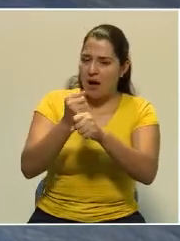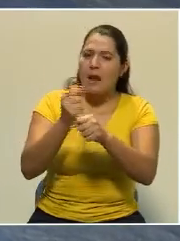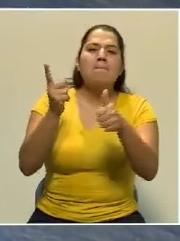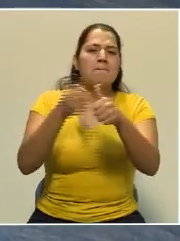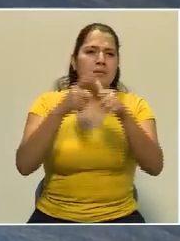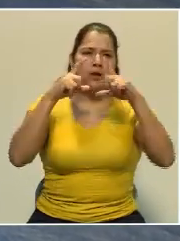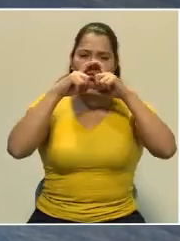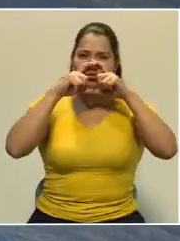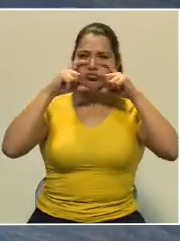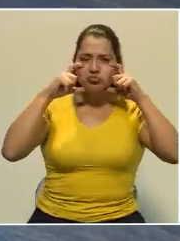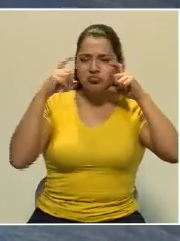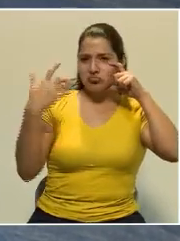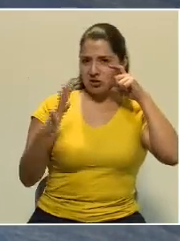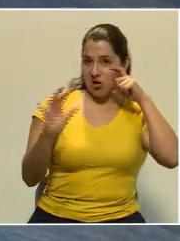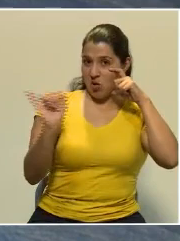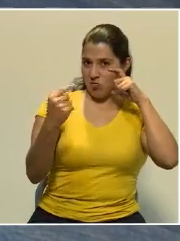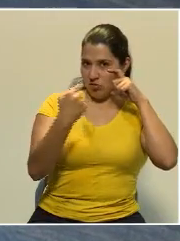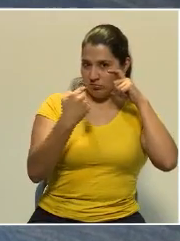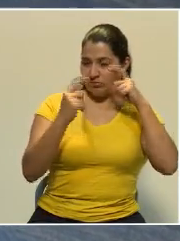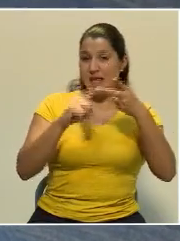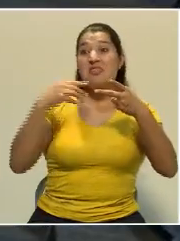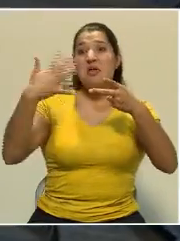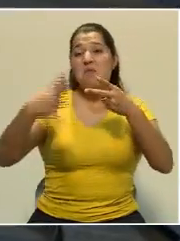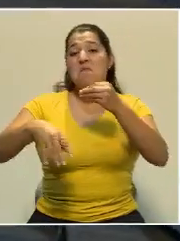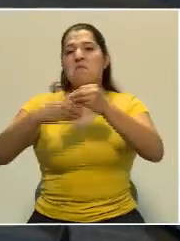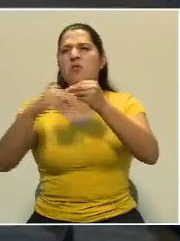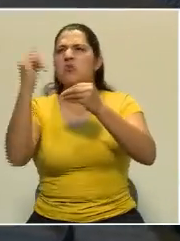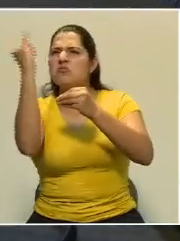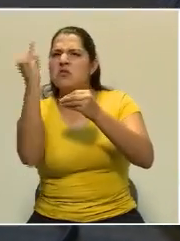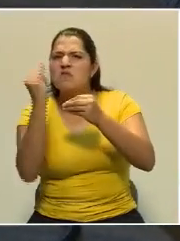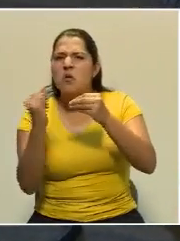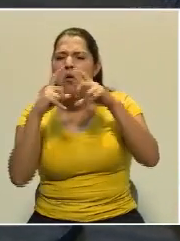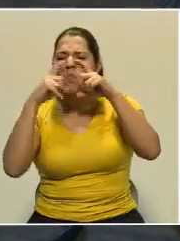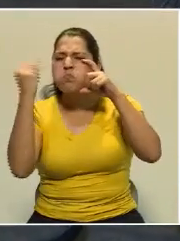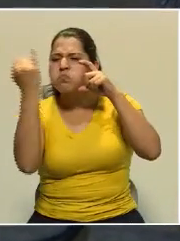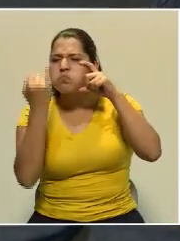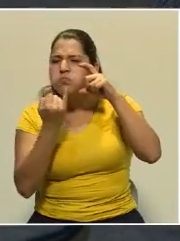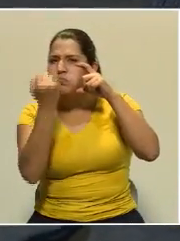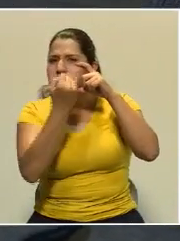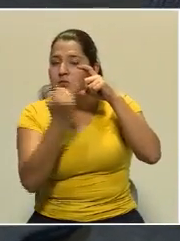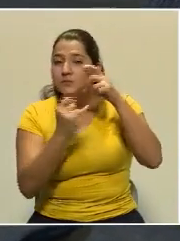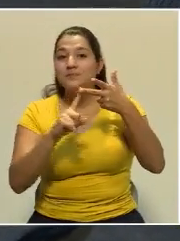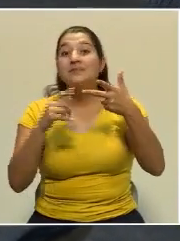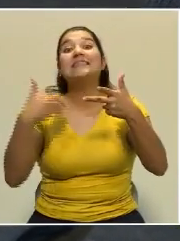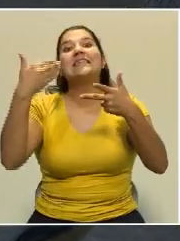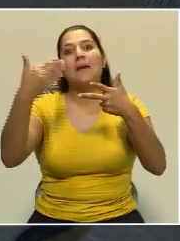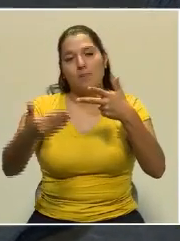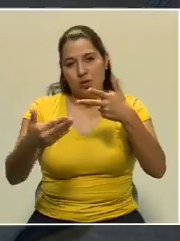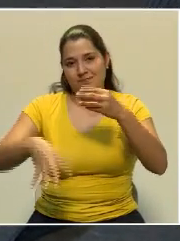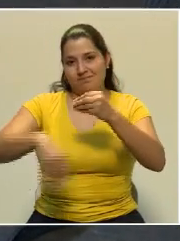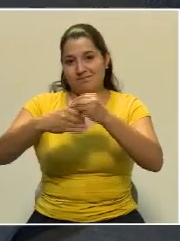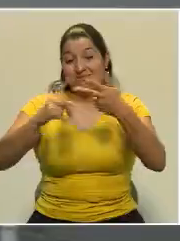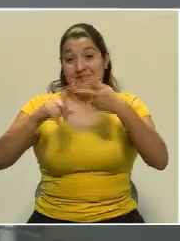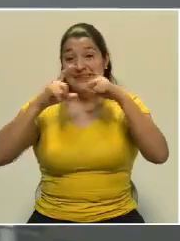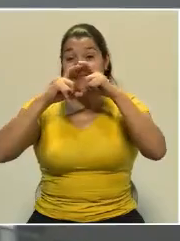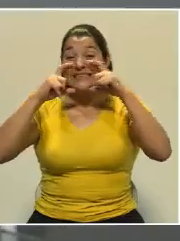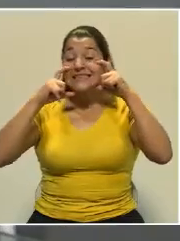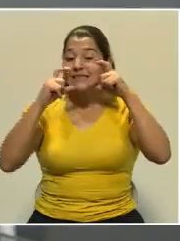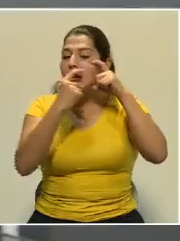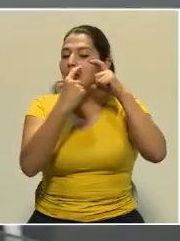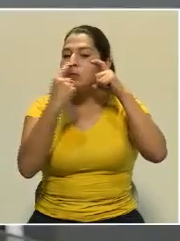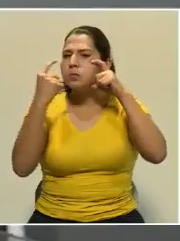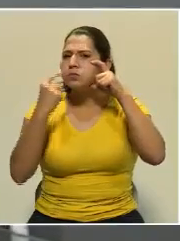luego sublimadas y también, en este caso, las que son mascarillas para sordos, que son especiales, al